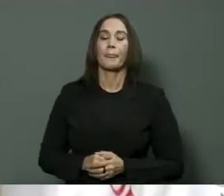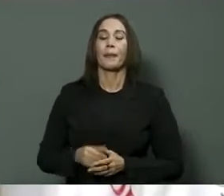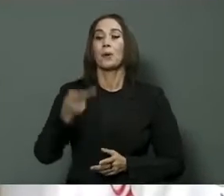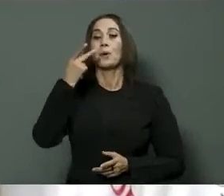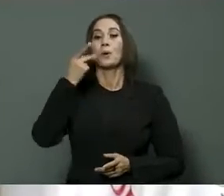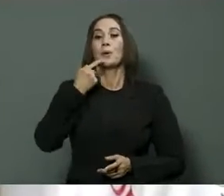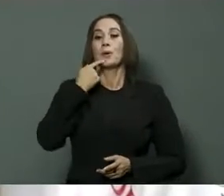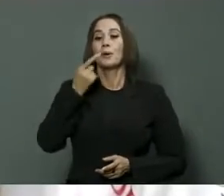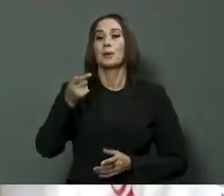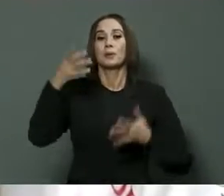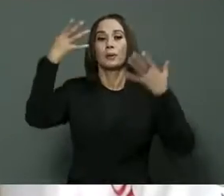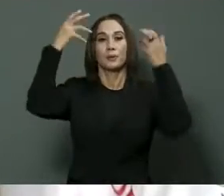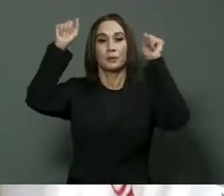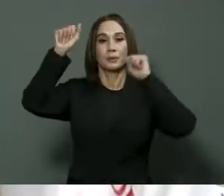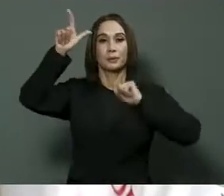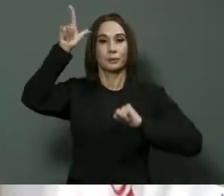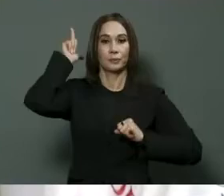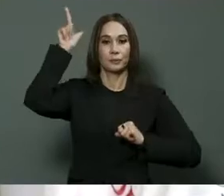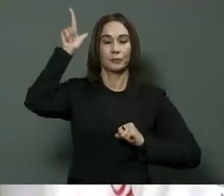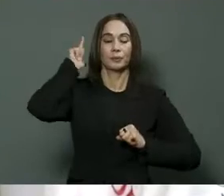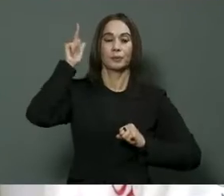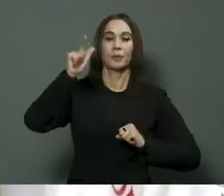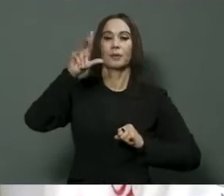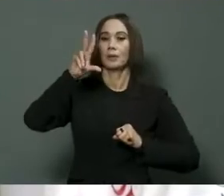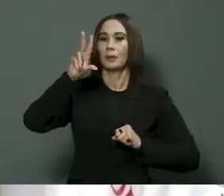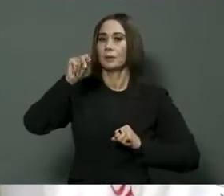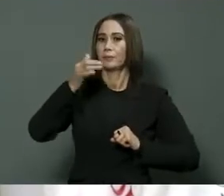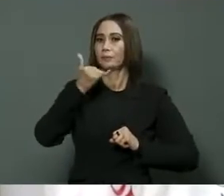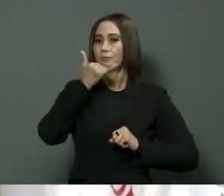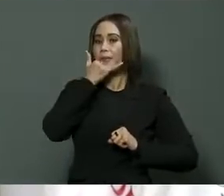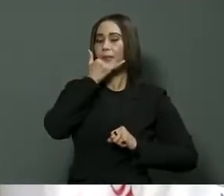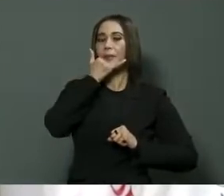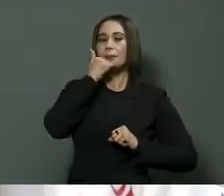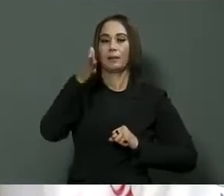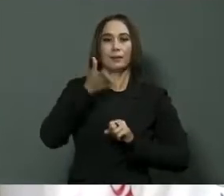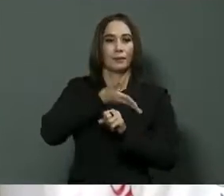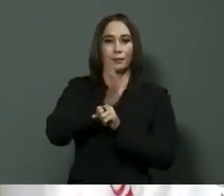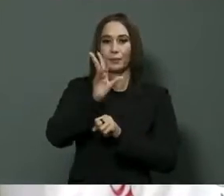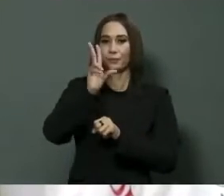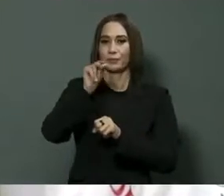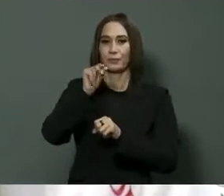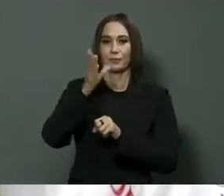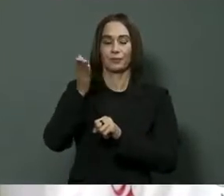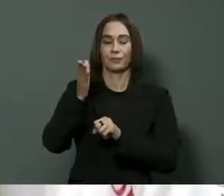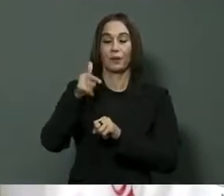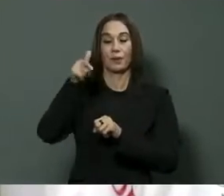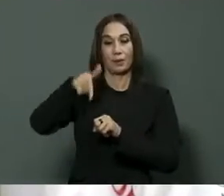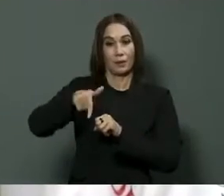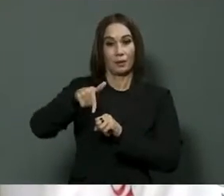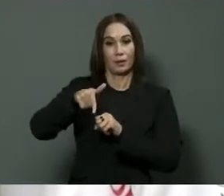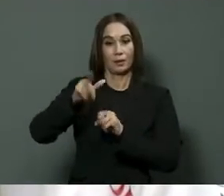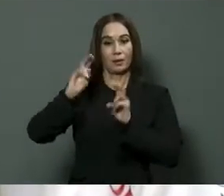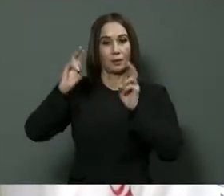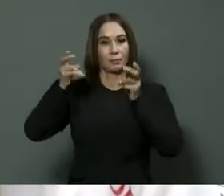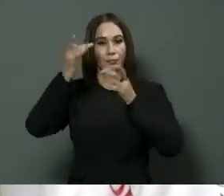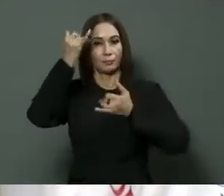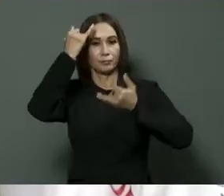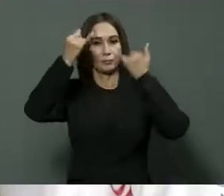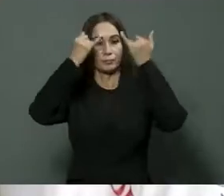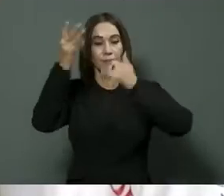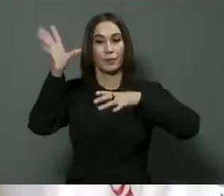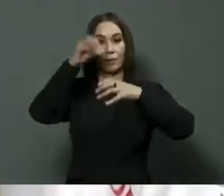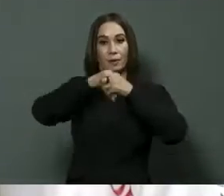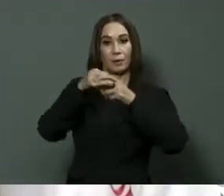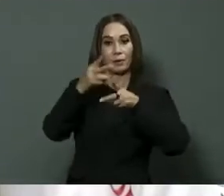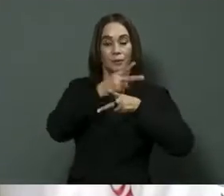bien ha dicho nuestro presidente Luis Abinader, no nos equivocamos en el camino que iniciamos. En esta Estrategia Integral